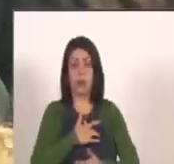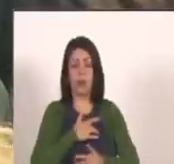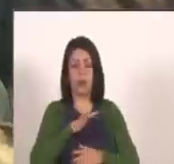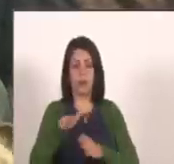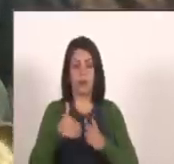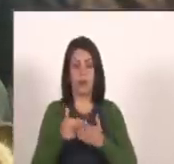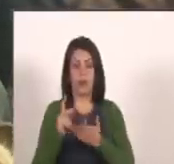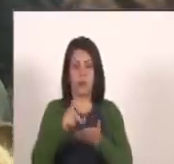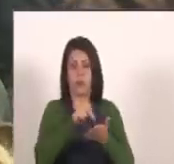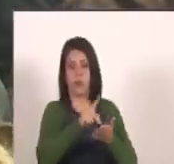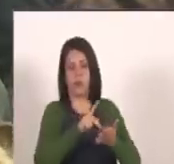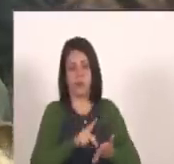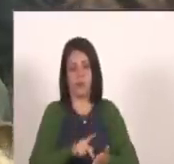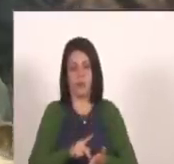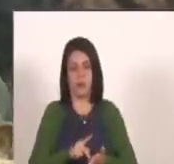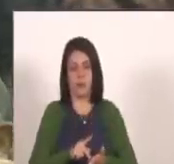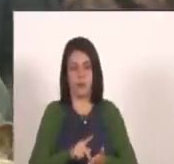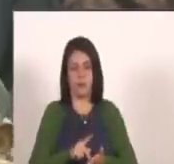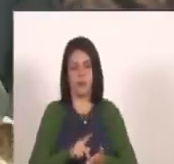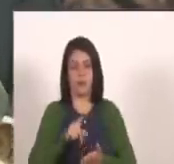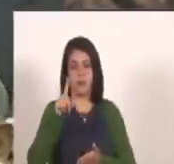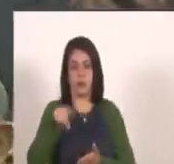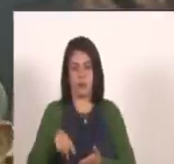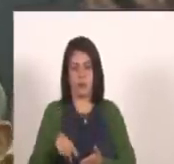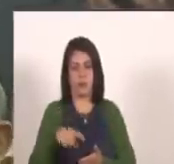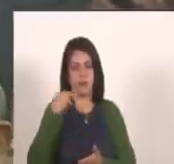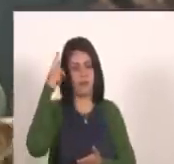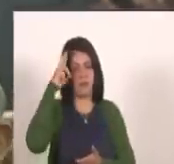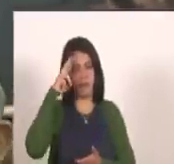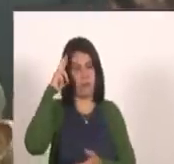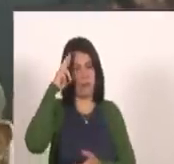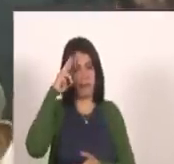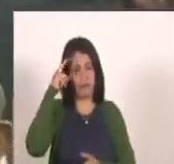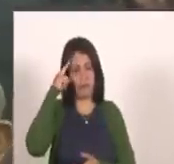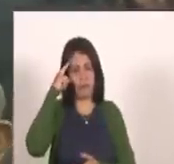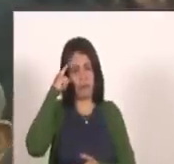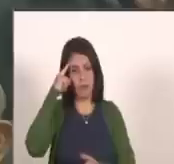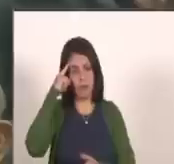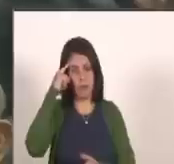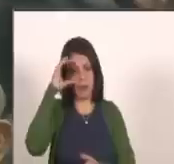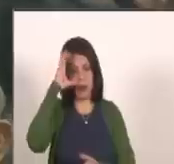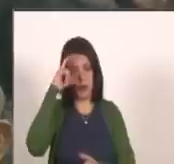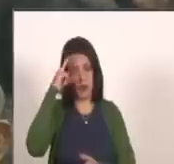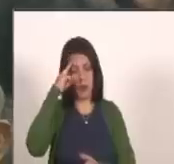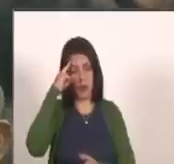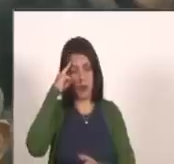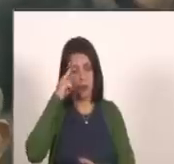sus participantes, su capacidad de reflexión, su